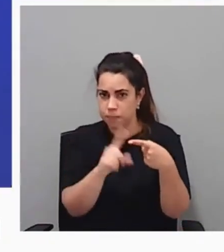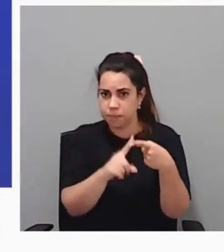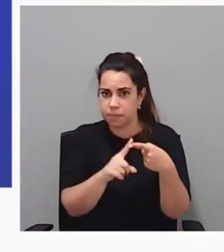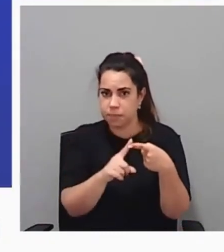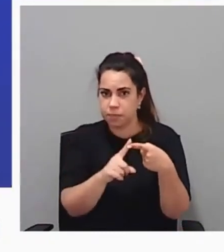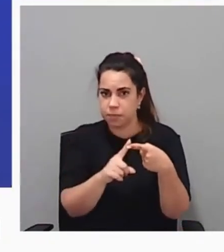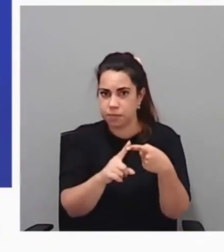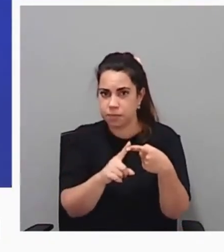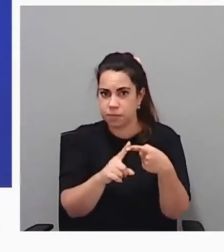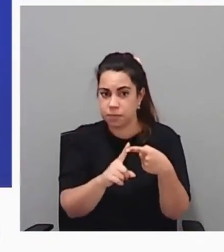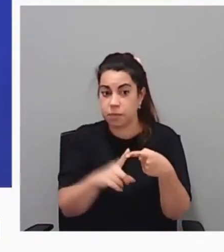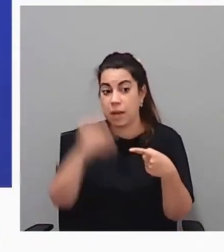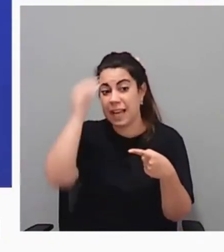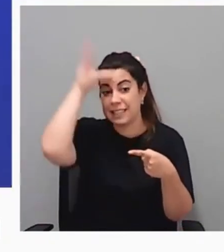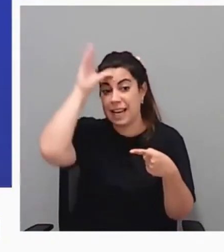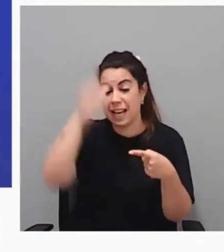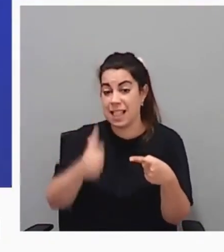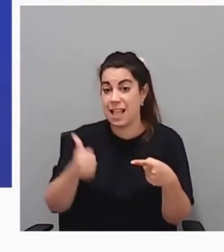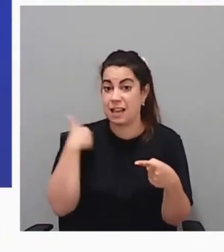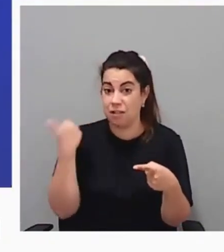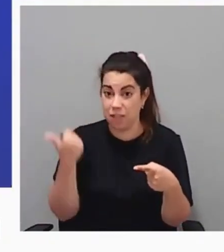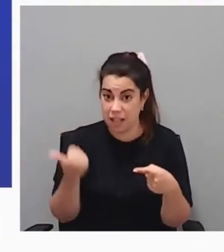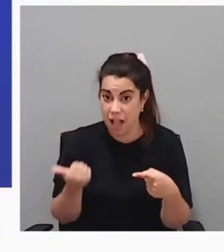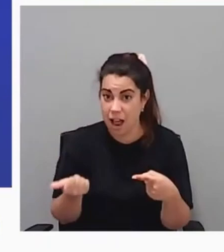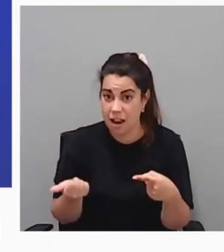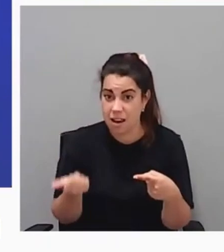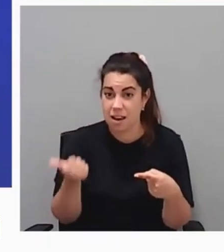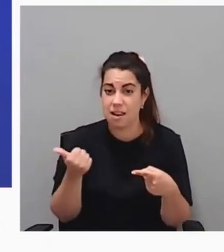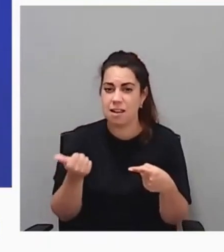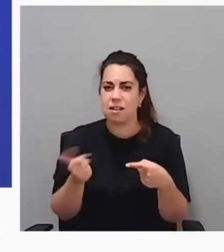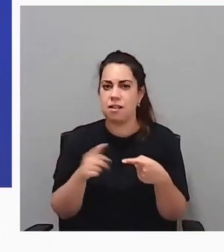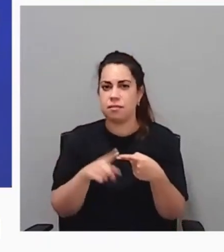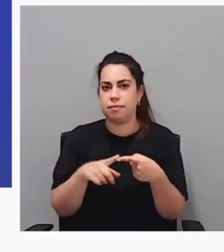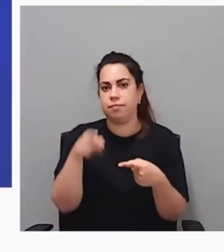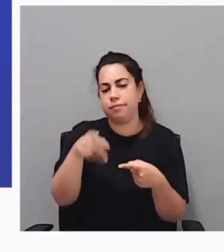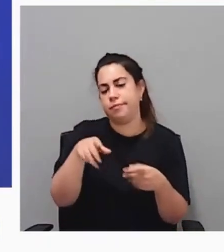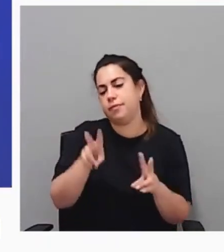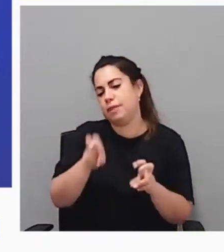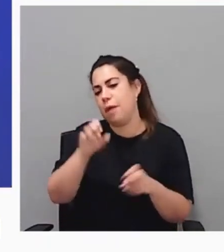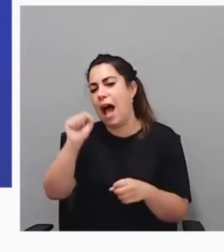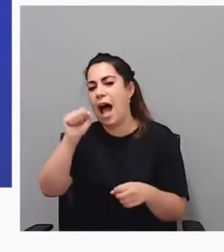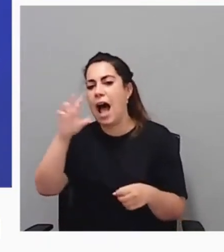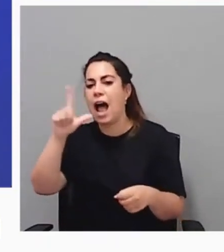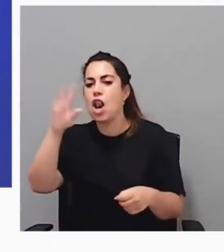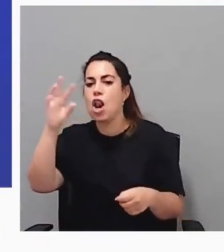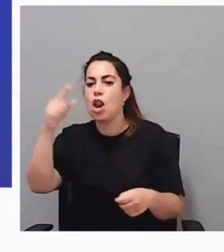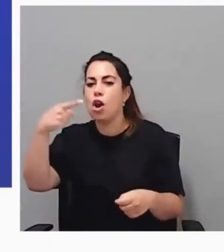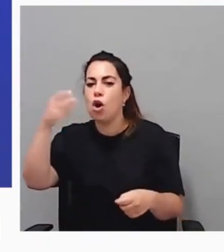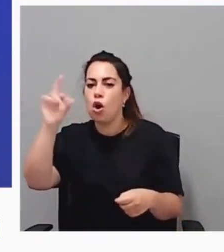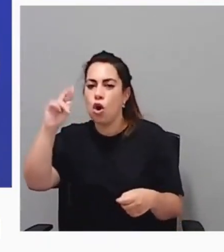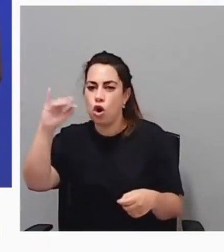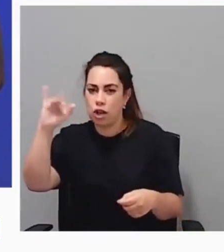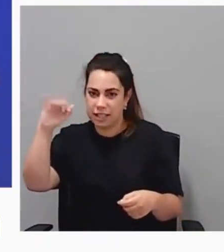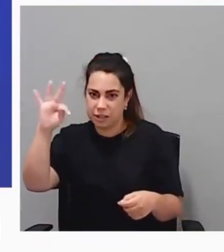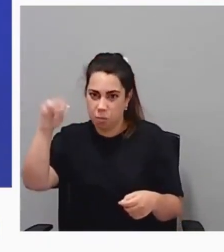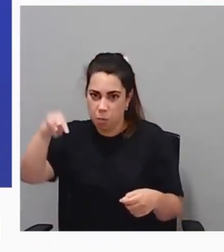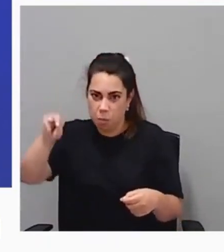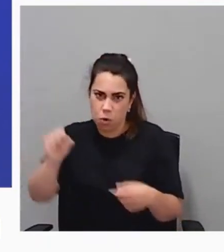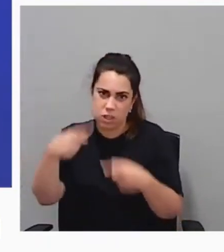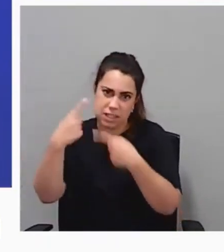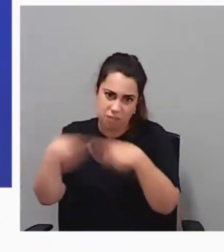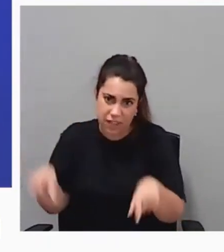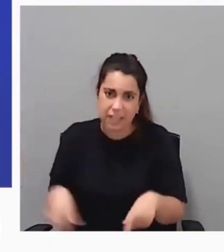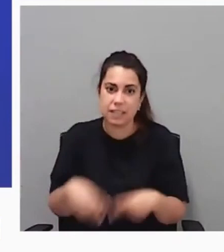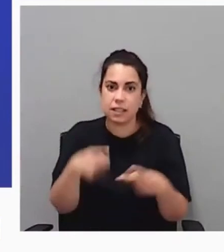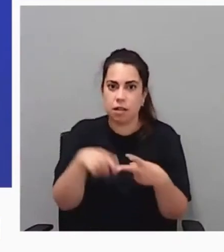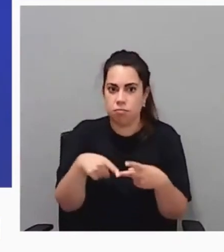parte, inteligencia artificial. La inteligencia artificial es diferente a los algoritmos clásicos porque es más analógica, no sabemos lo que está pasando